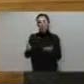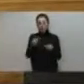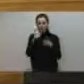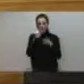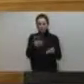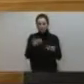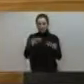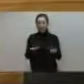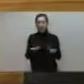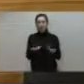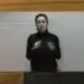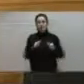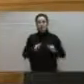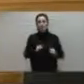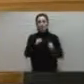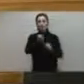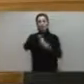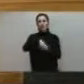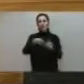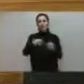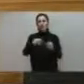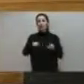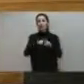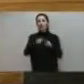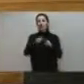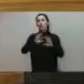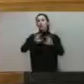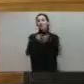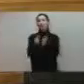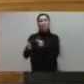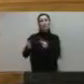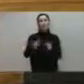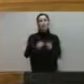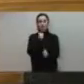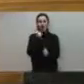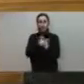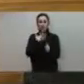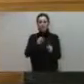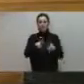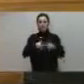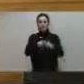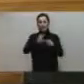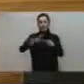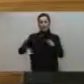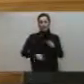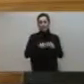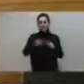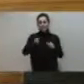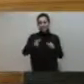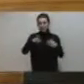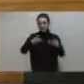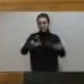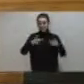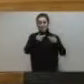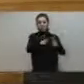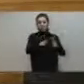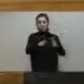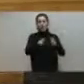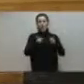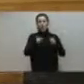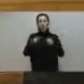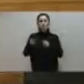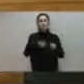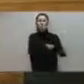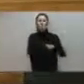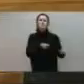de los mismos los configura como un referente internacional en el diseño y construcción de buques multifuncionales. El sector es un sector netamente